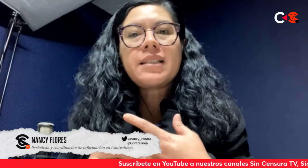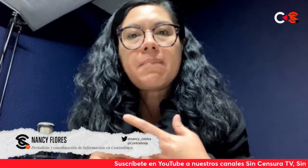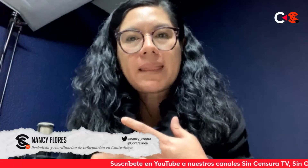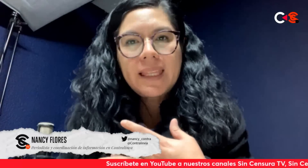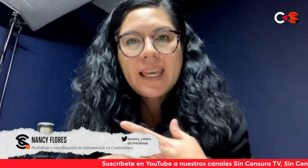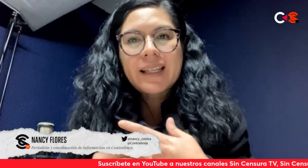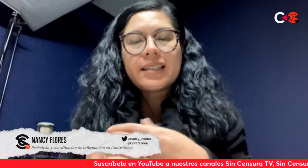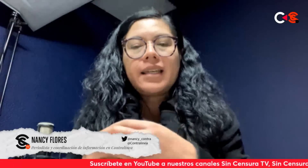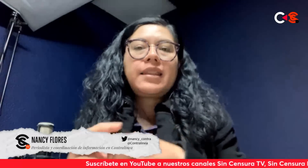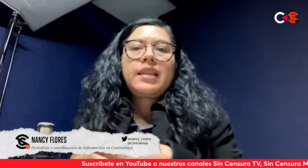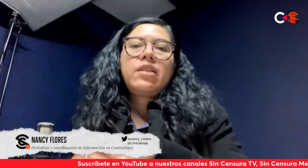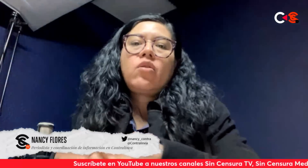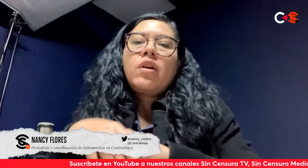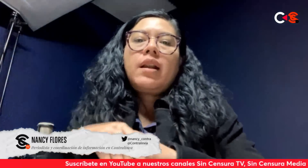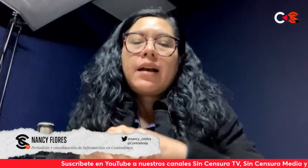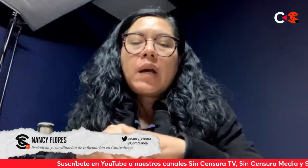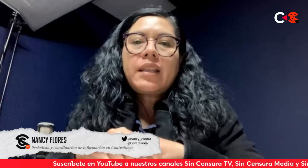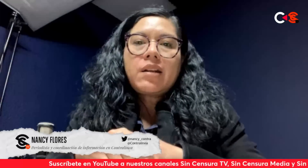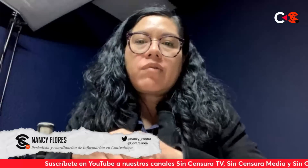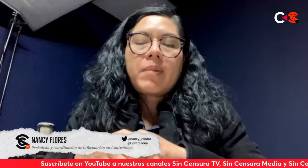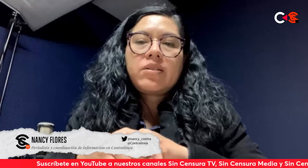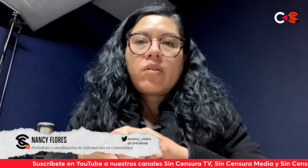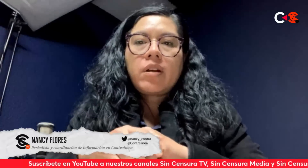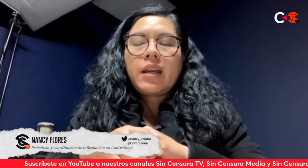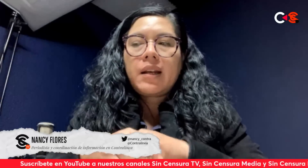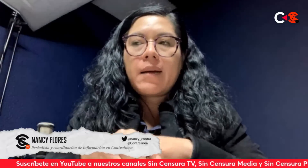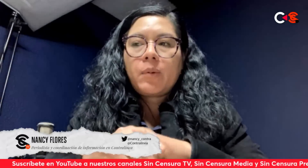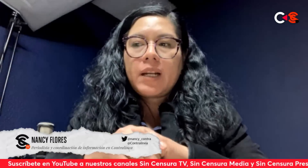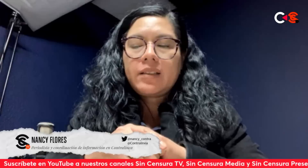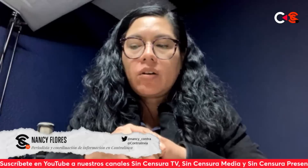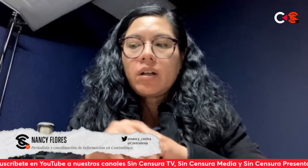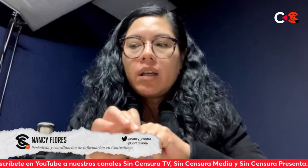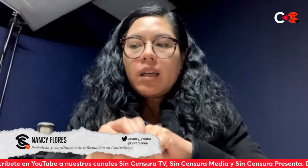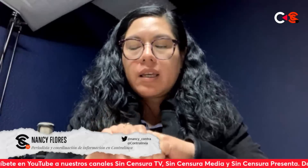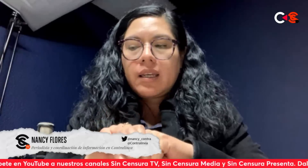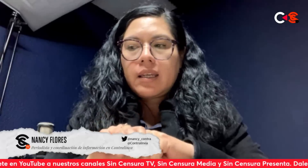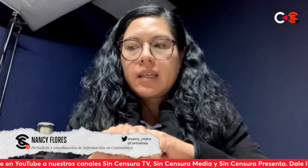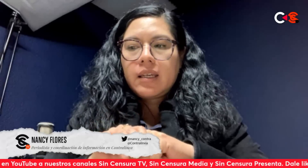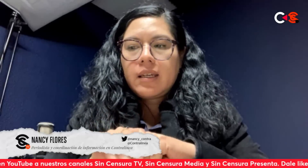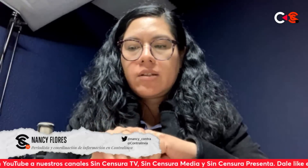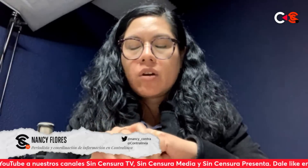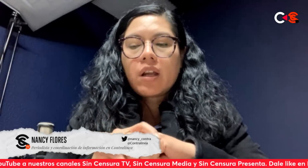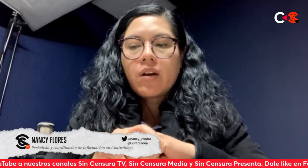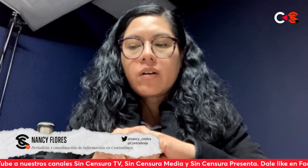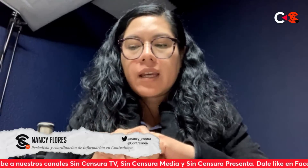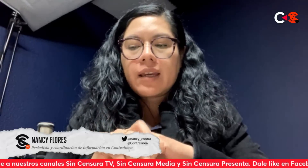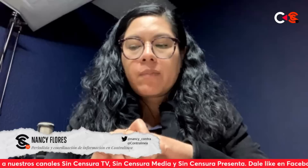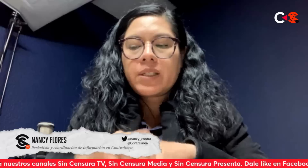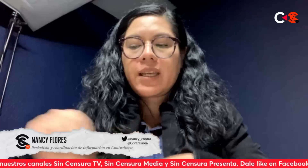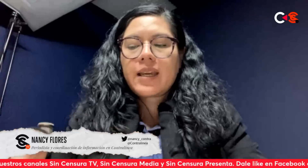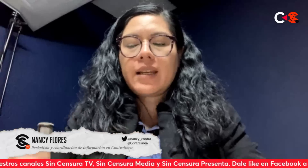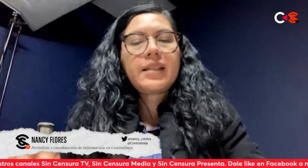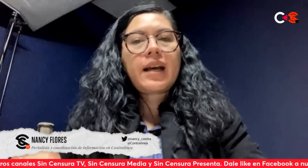digamos, la simpatía que sigue teniendo la Cuarta Transformación en la población, y yo creo